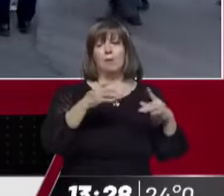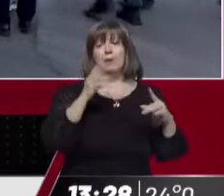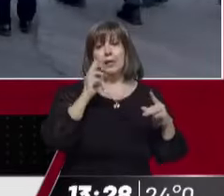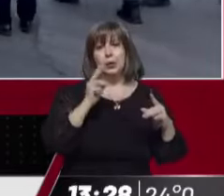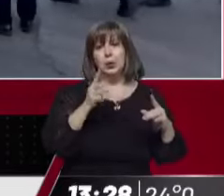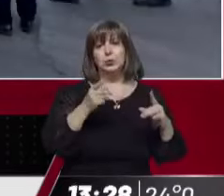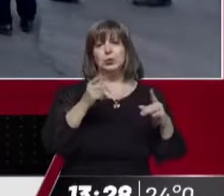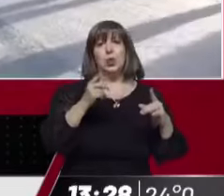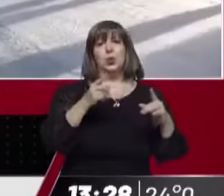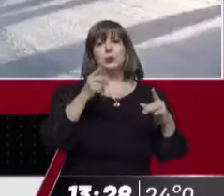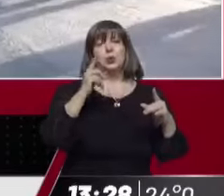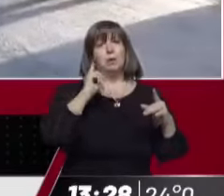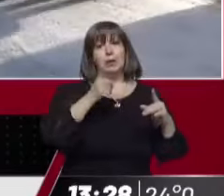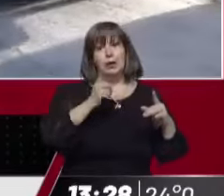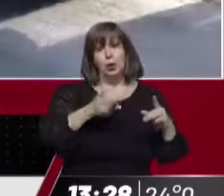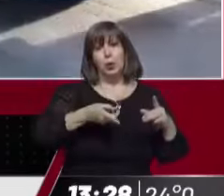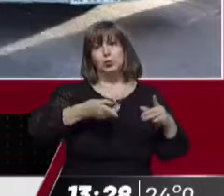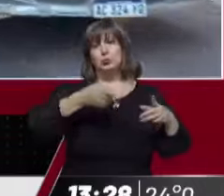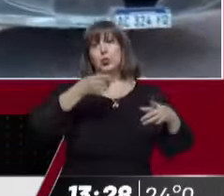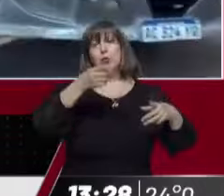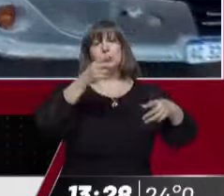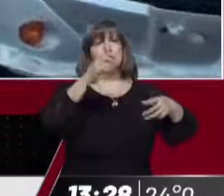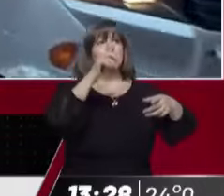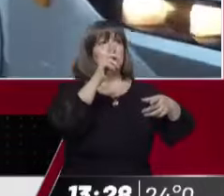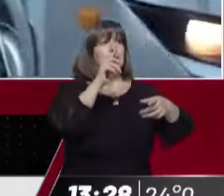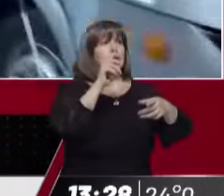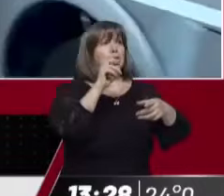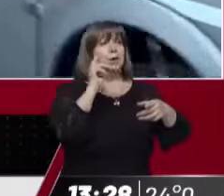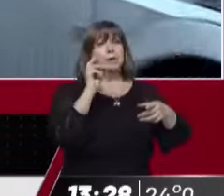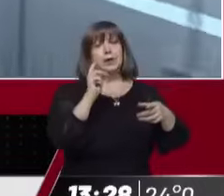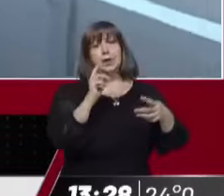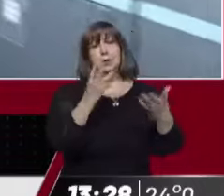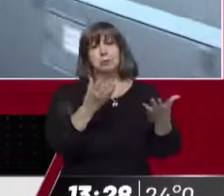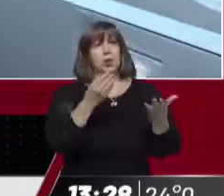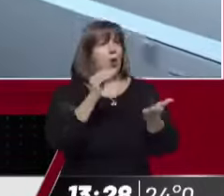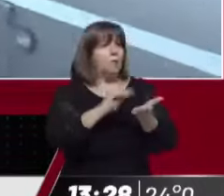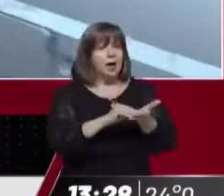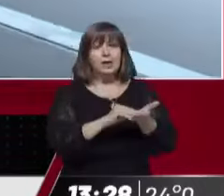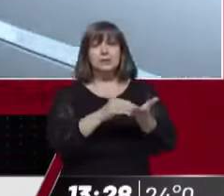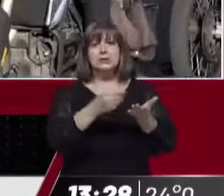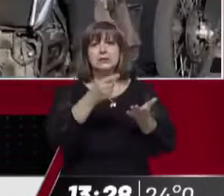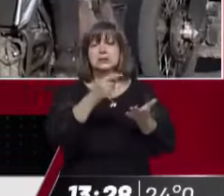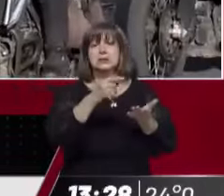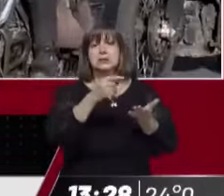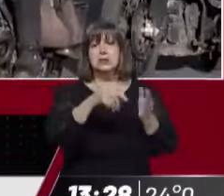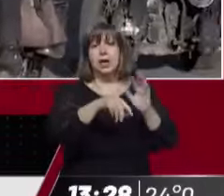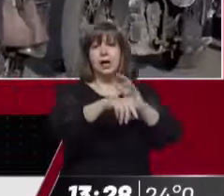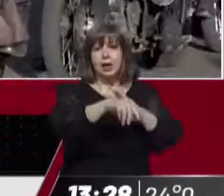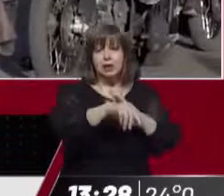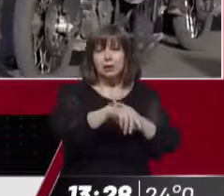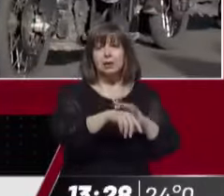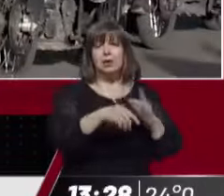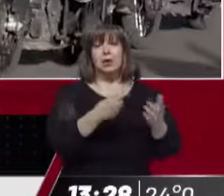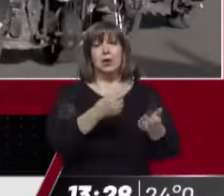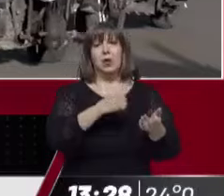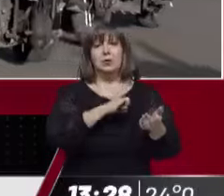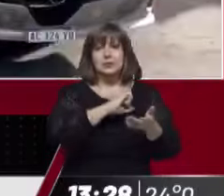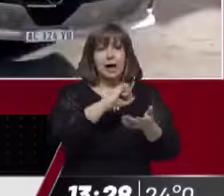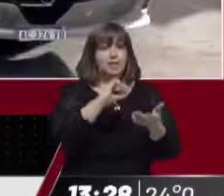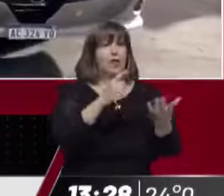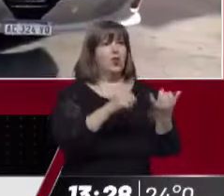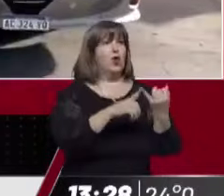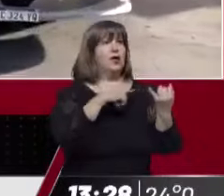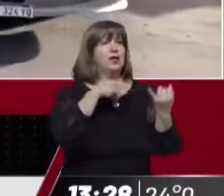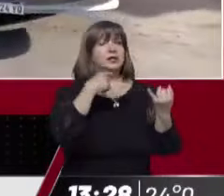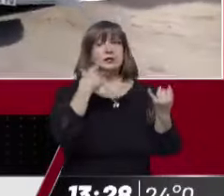digamos, condenados que se ha constatado que tienen nuevas causas porque han intervenido en alguna estafa o en algún otro